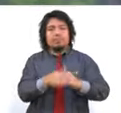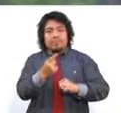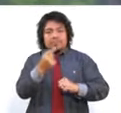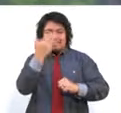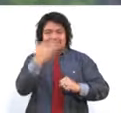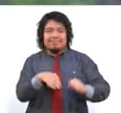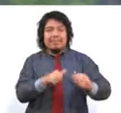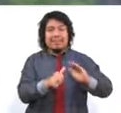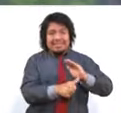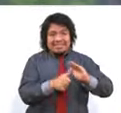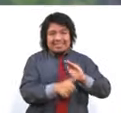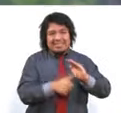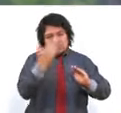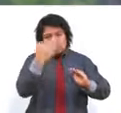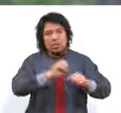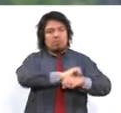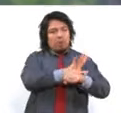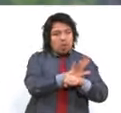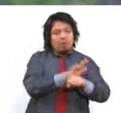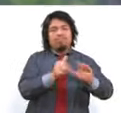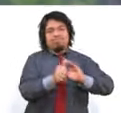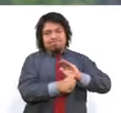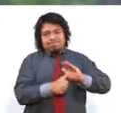confinamiento propiciado por la pandemia